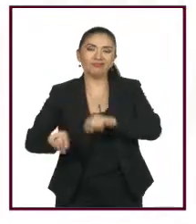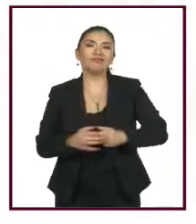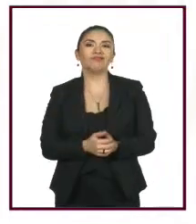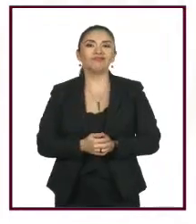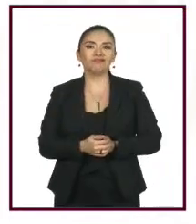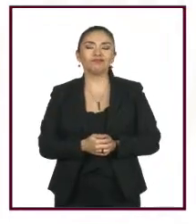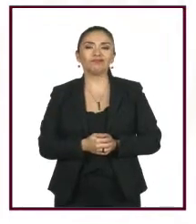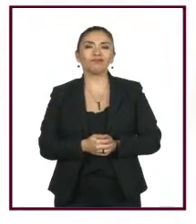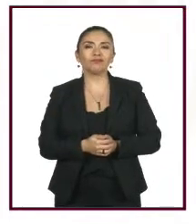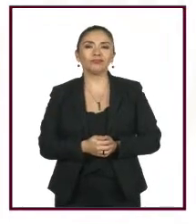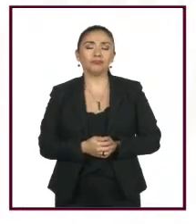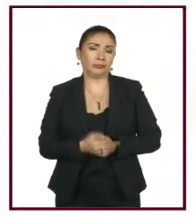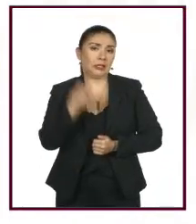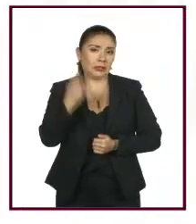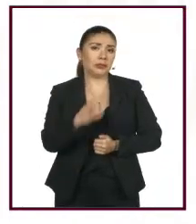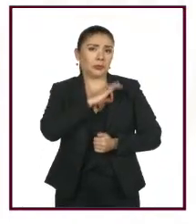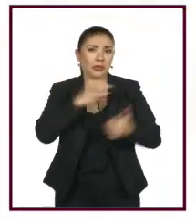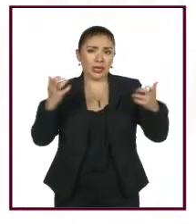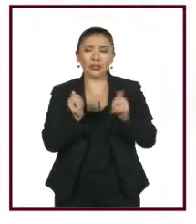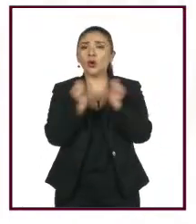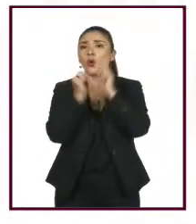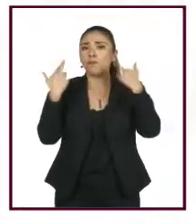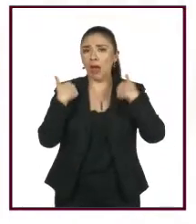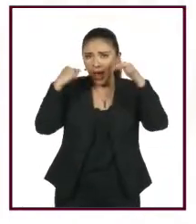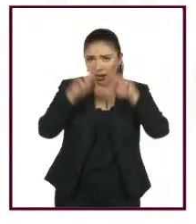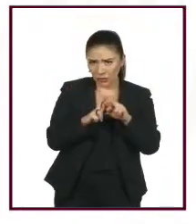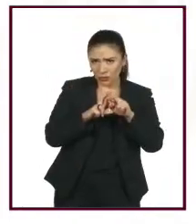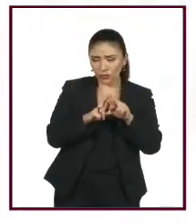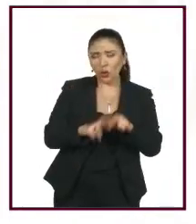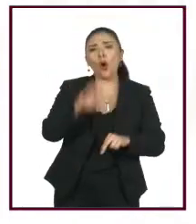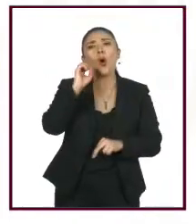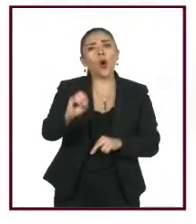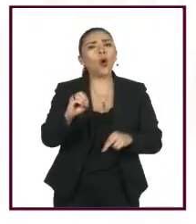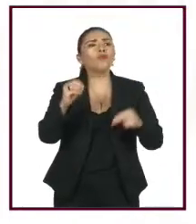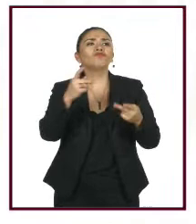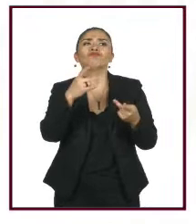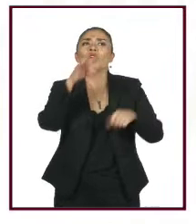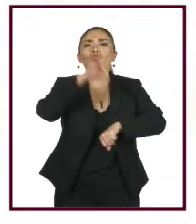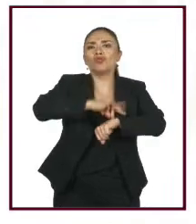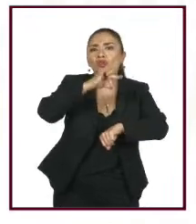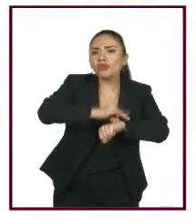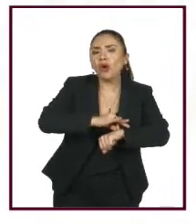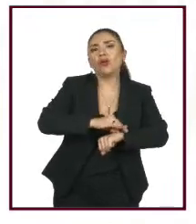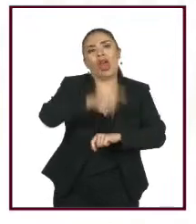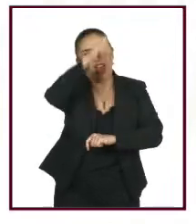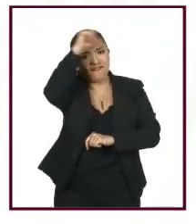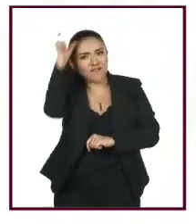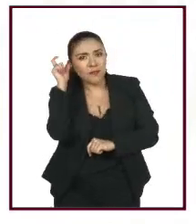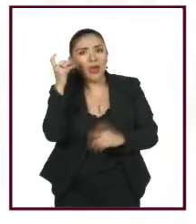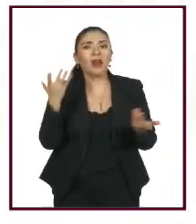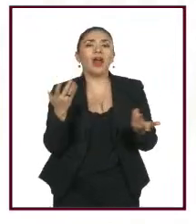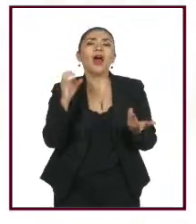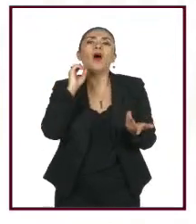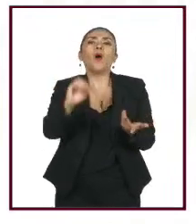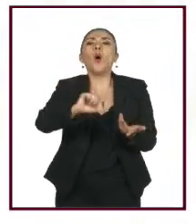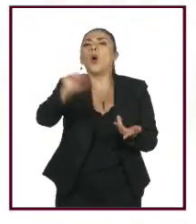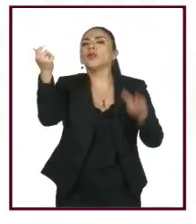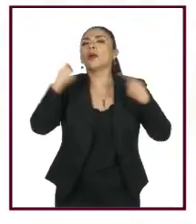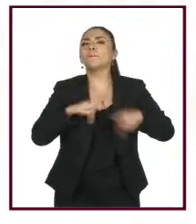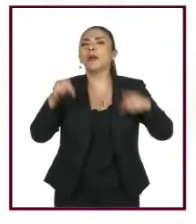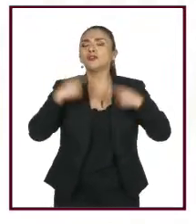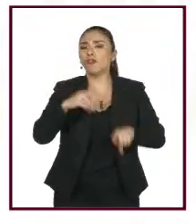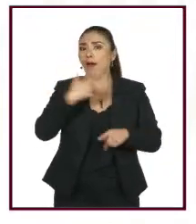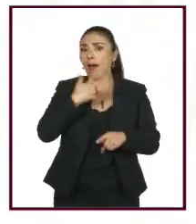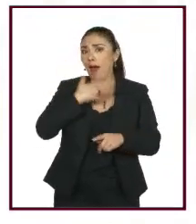Que estas intervenciones las puede aplicar tanto los docentes como personal médico, cualquier persona que